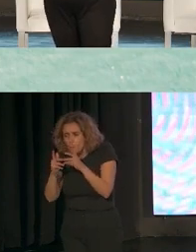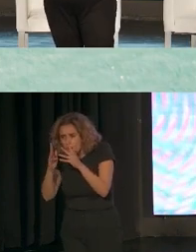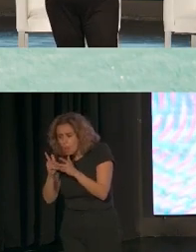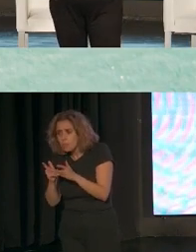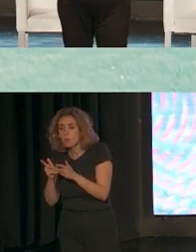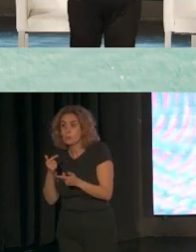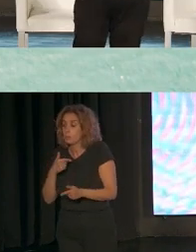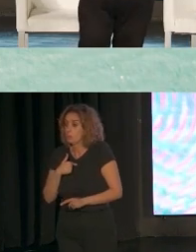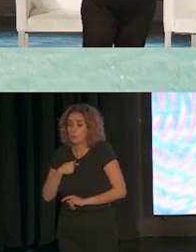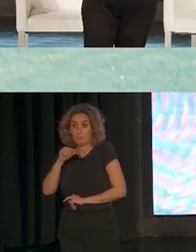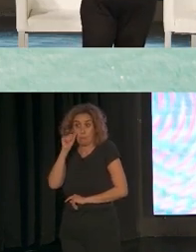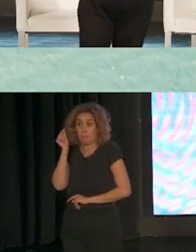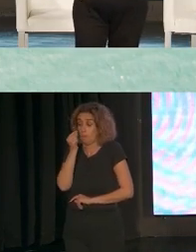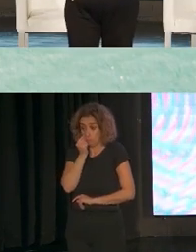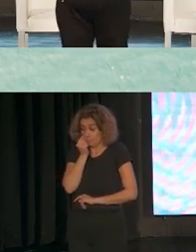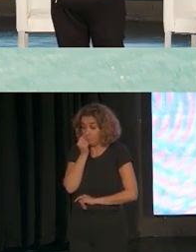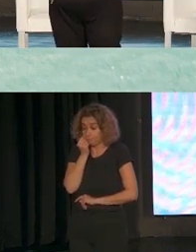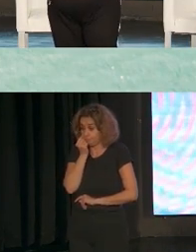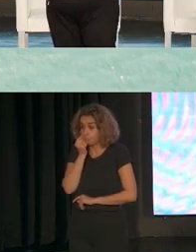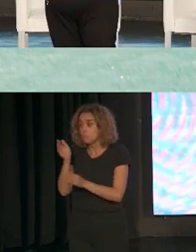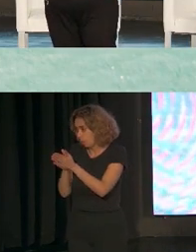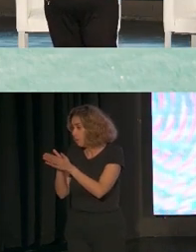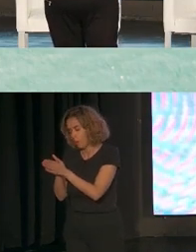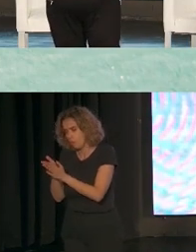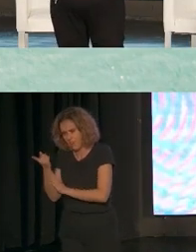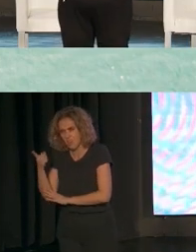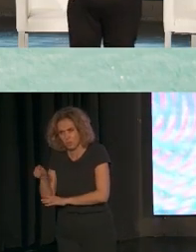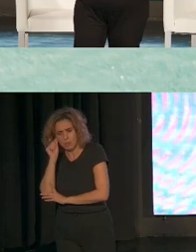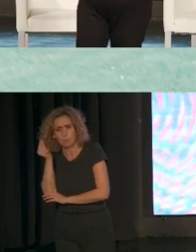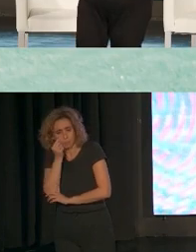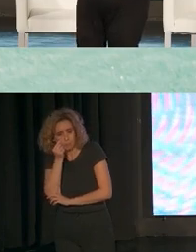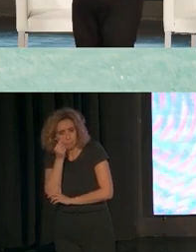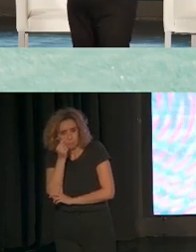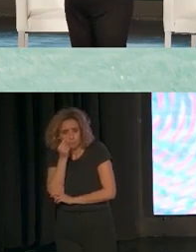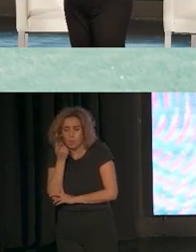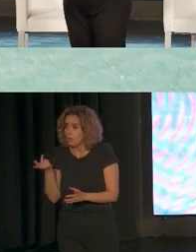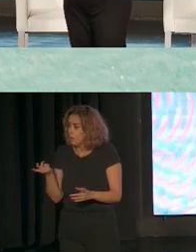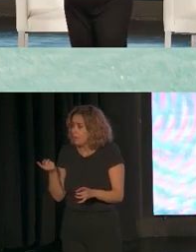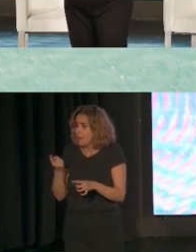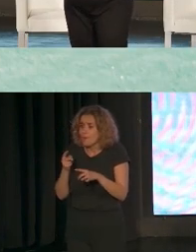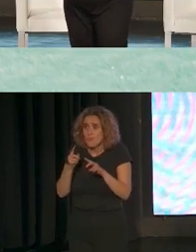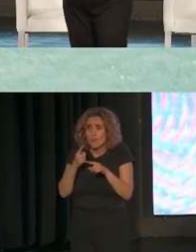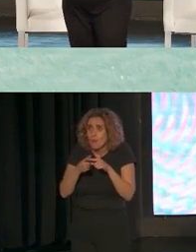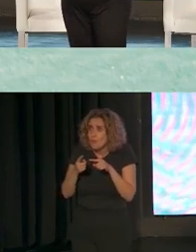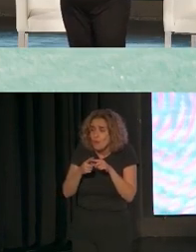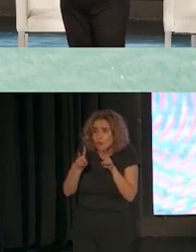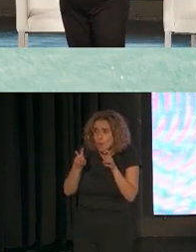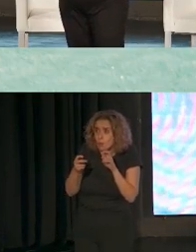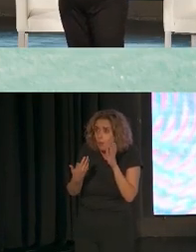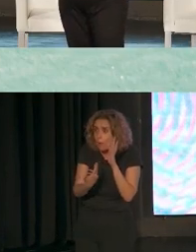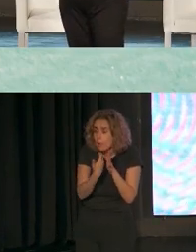y yo me di cuenta en ese momento y mis compañeros también de que cualquier cosa nueva que explicara el